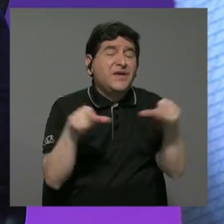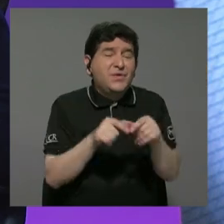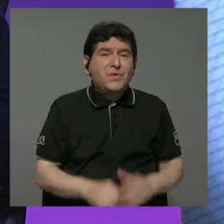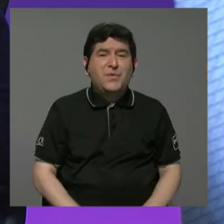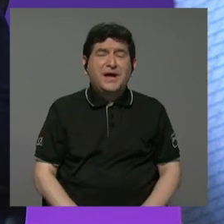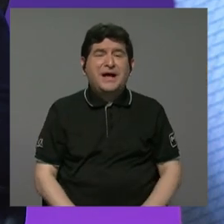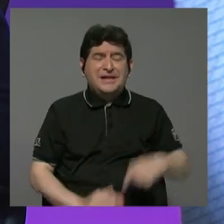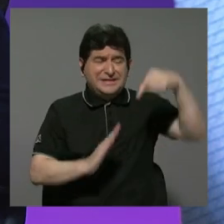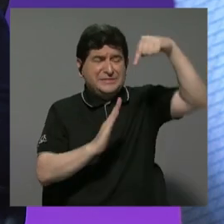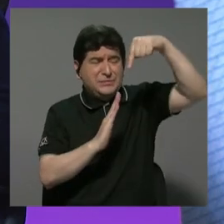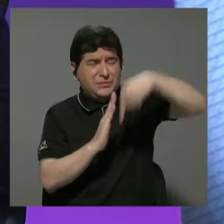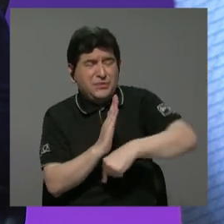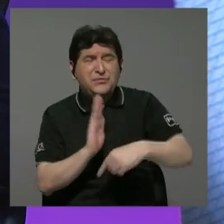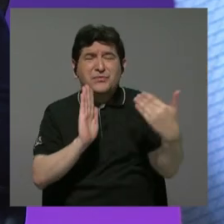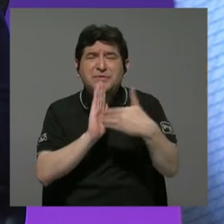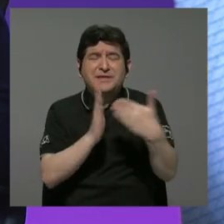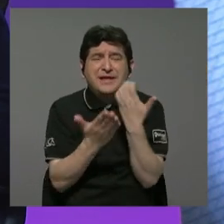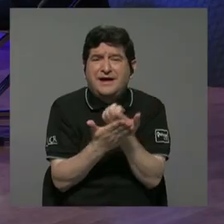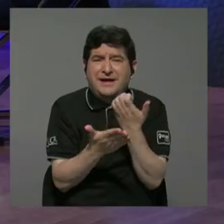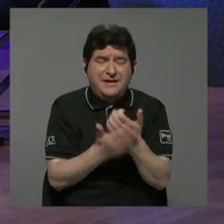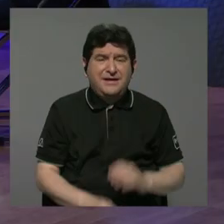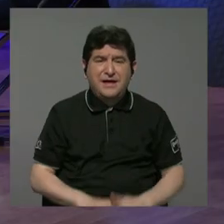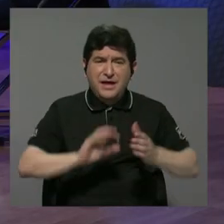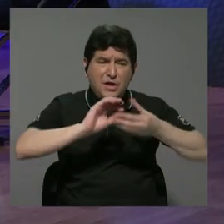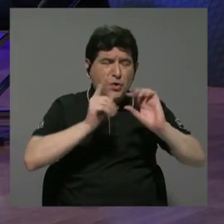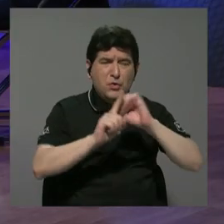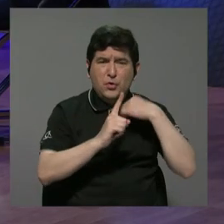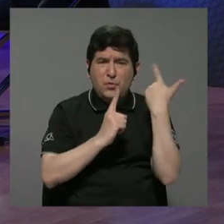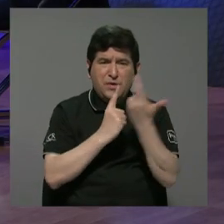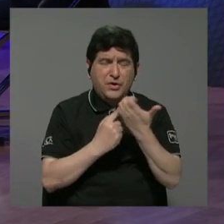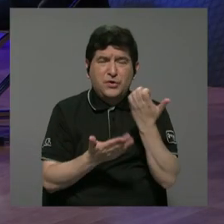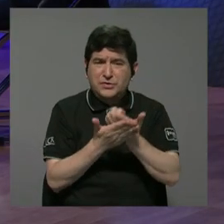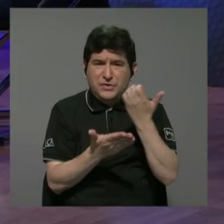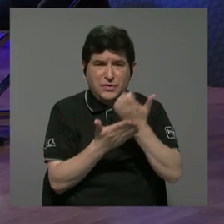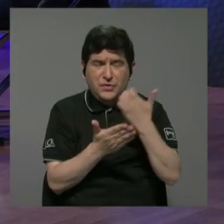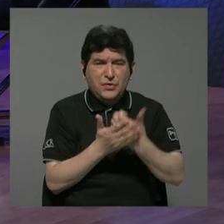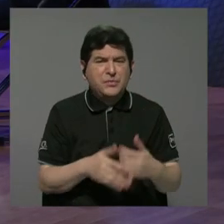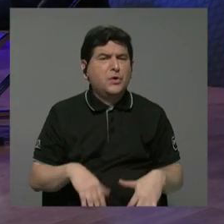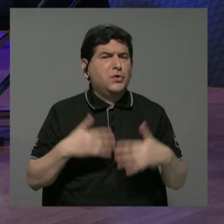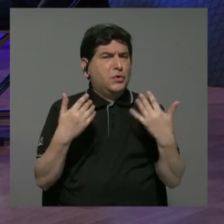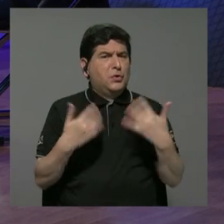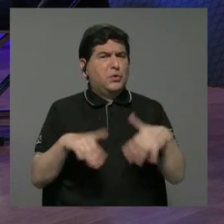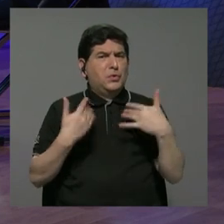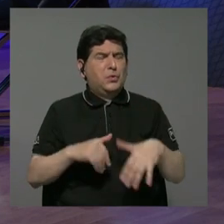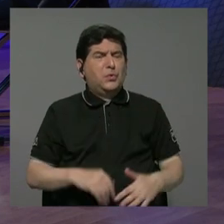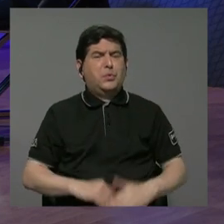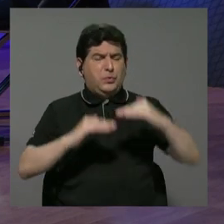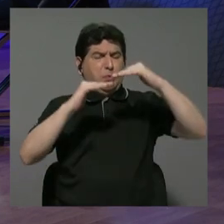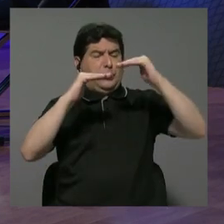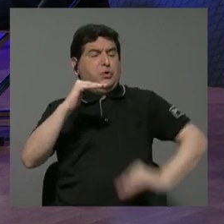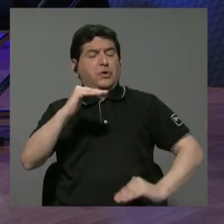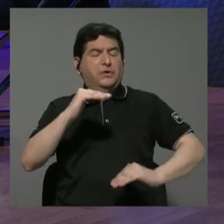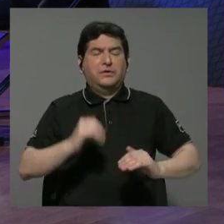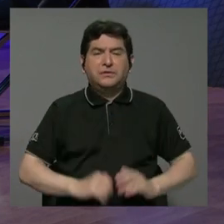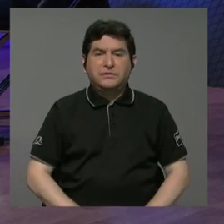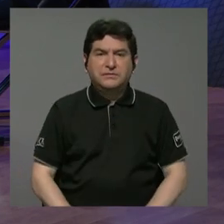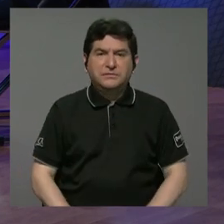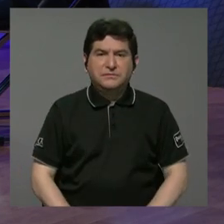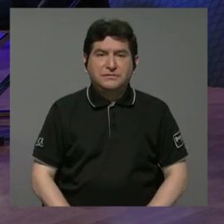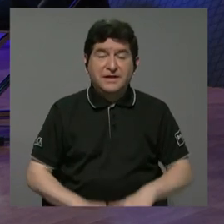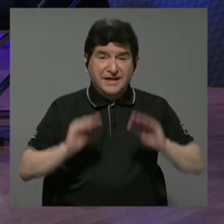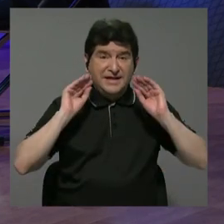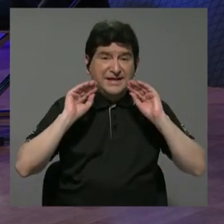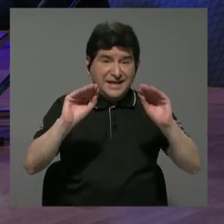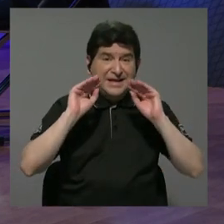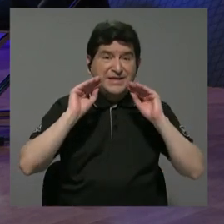altamente deprimidos, ¿verdad?, con índices sociales y económicos bastante, bastante bajos, y que la